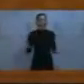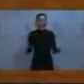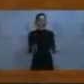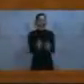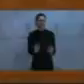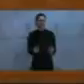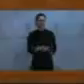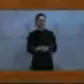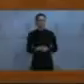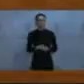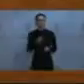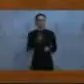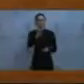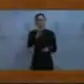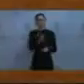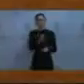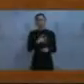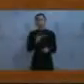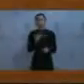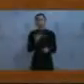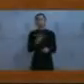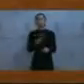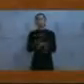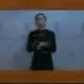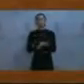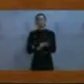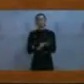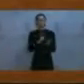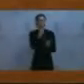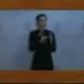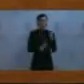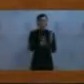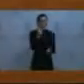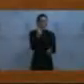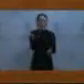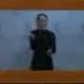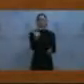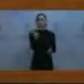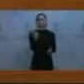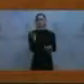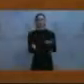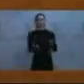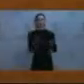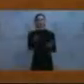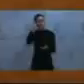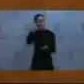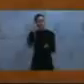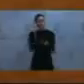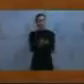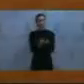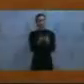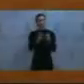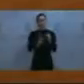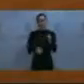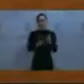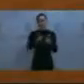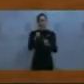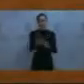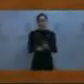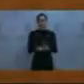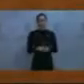hasta un 20% más de probabilidades de curación o de secuelas posteriores.